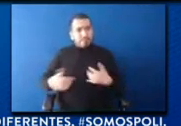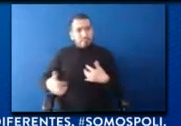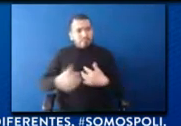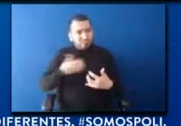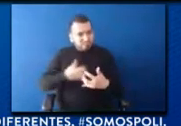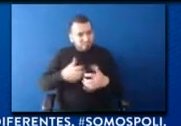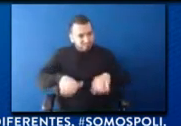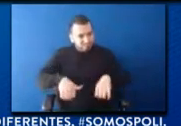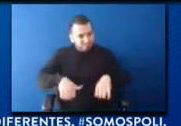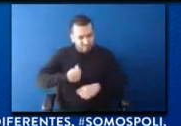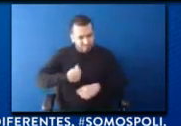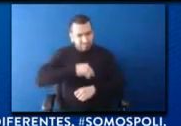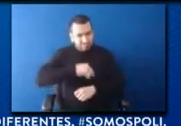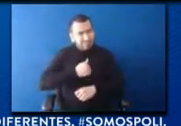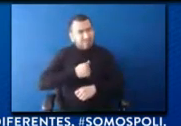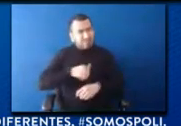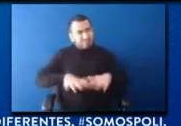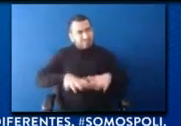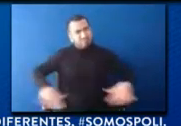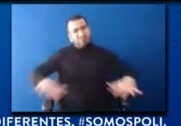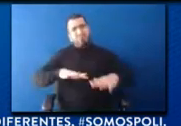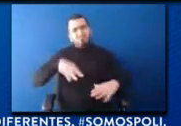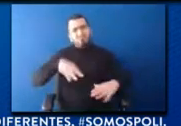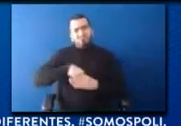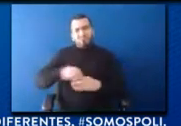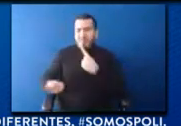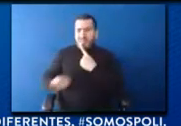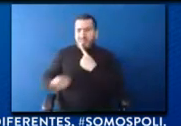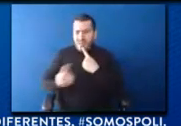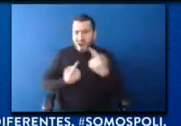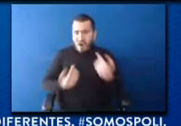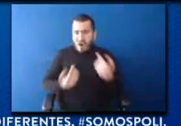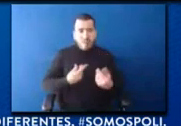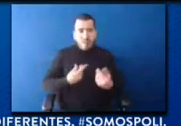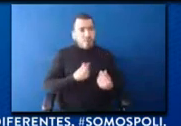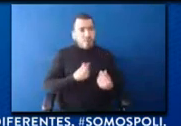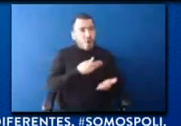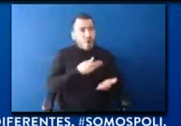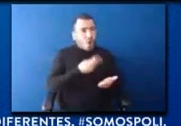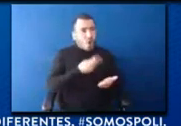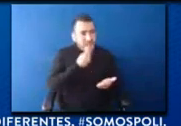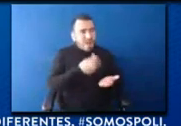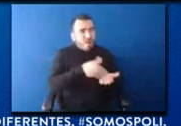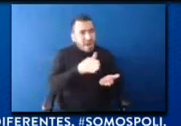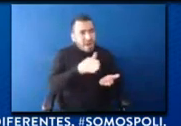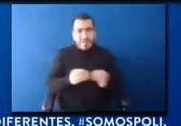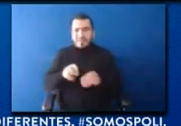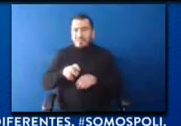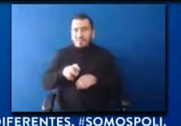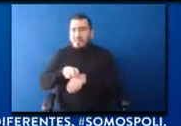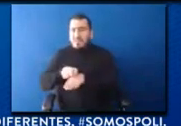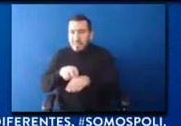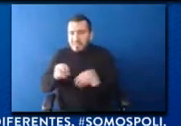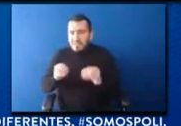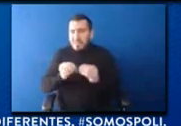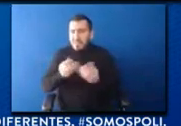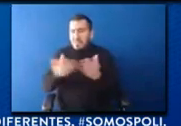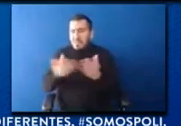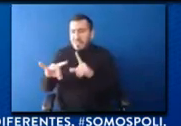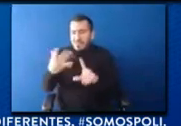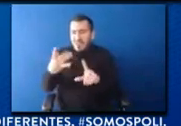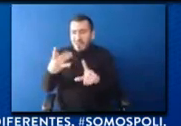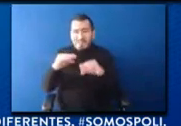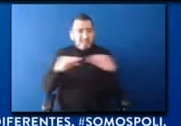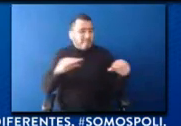incluso en el día a día. Cómo soy capaz de obtener mi comida, cómo soy capaz de transportarme, cómo soy capaz de poder pagar